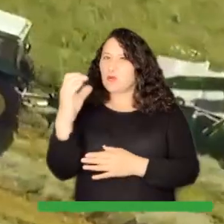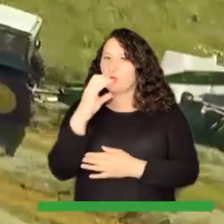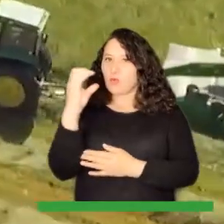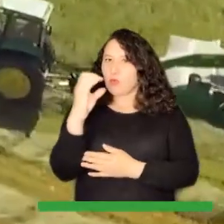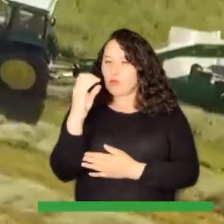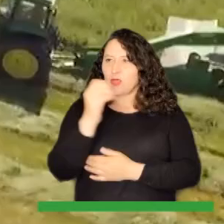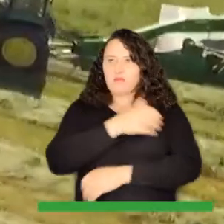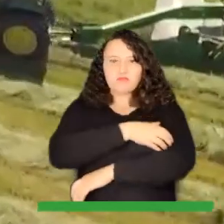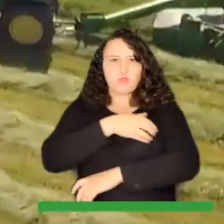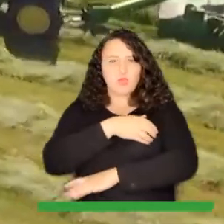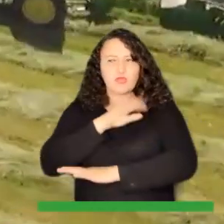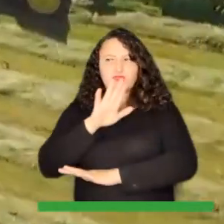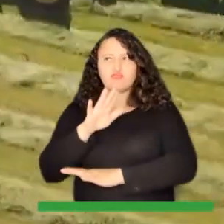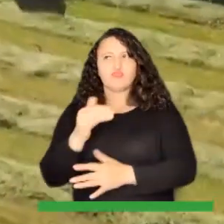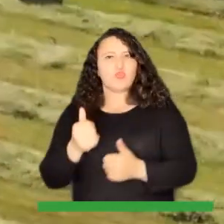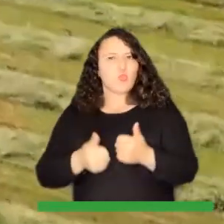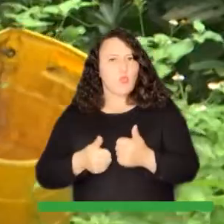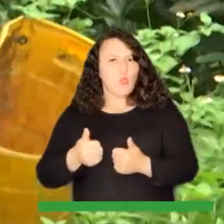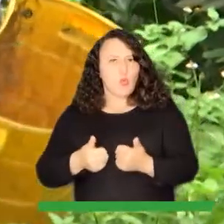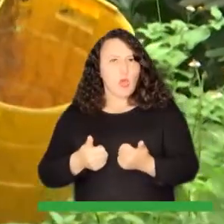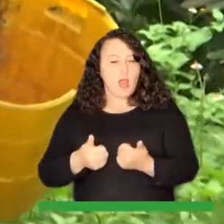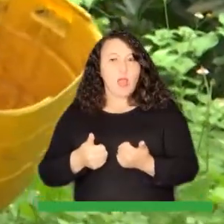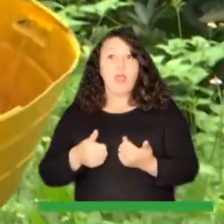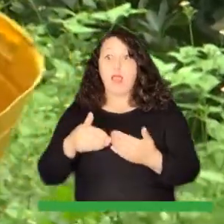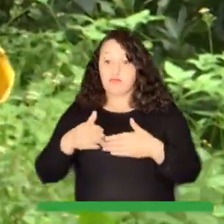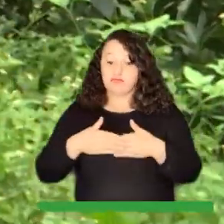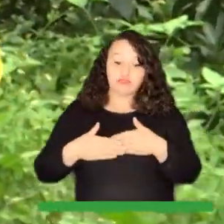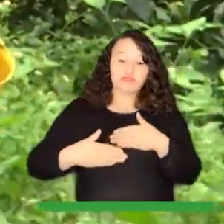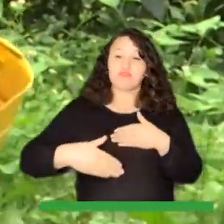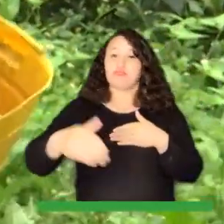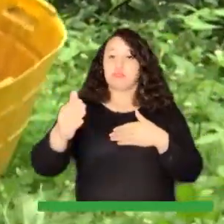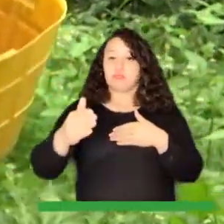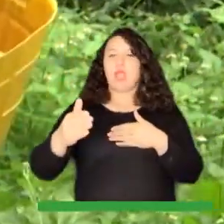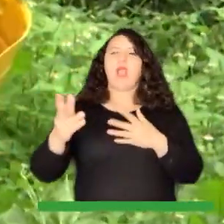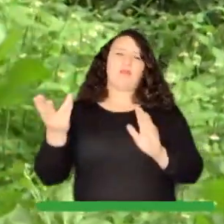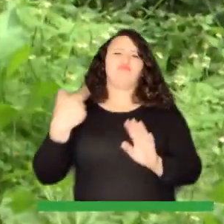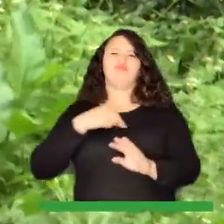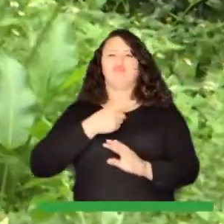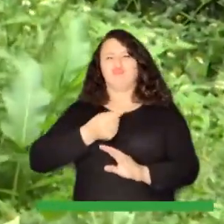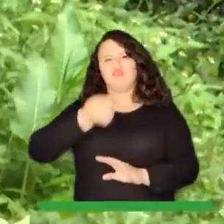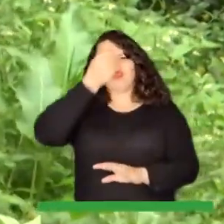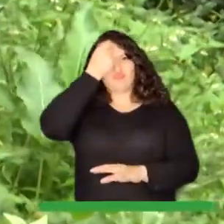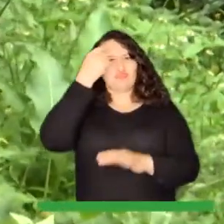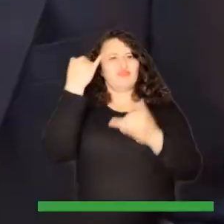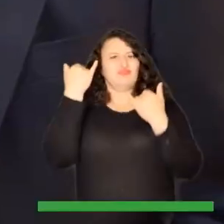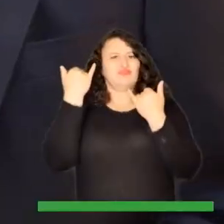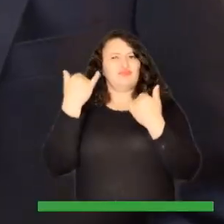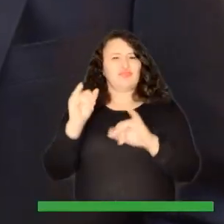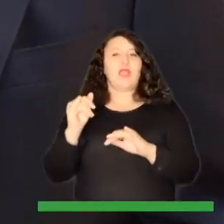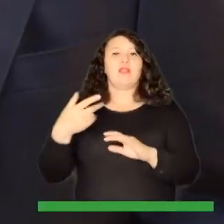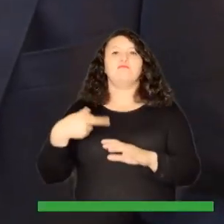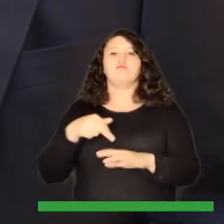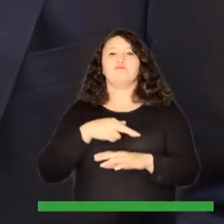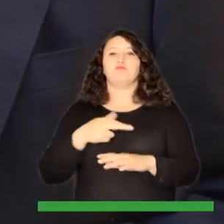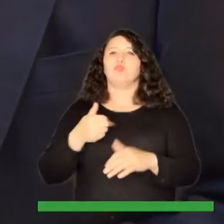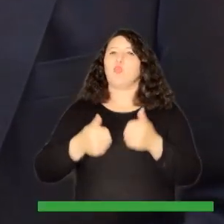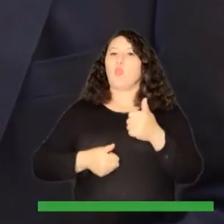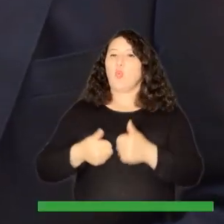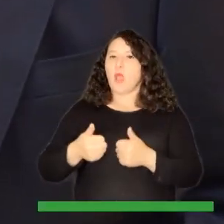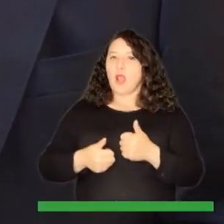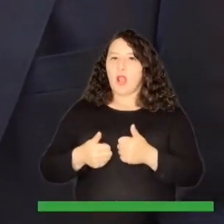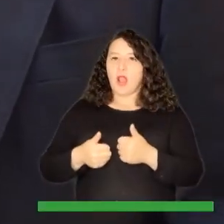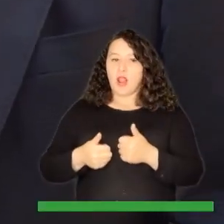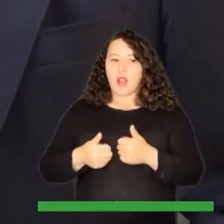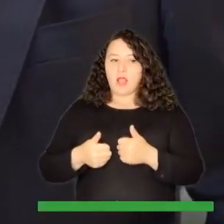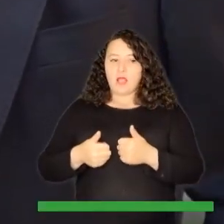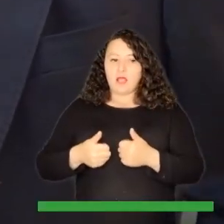y cuáles son los potenciales que tiene. De ahí en adelante nosotros ya tenemos un set de lo que nosotros llamamos